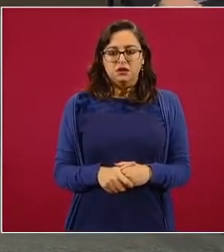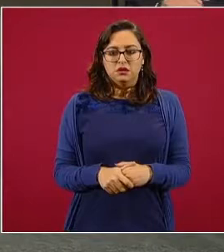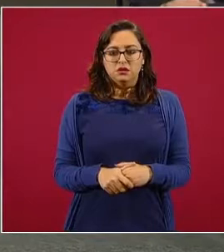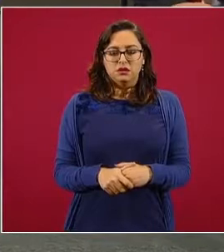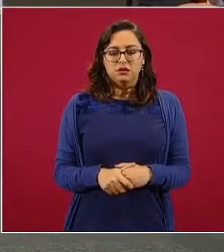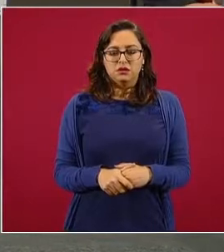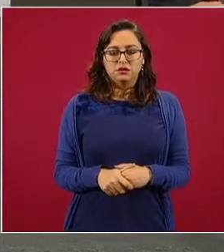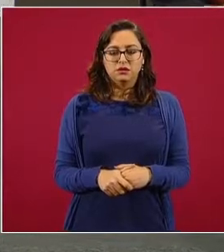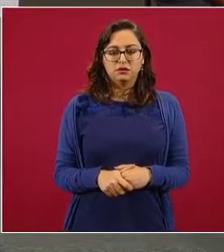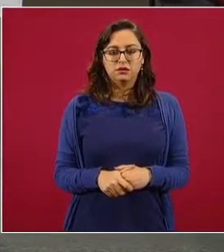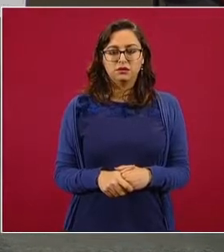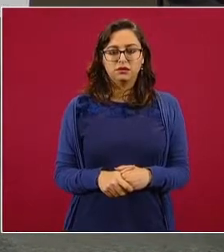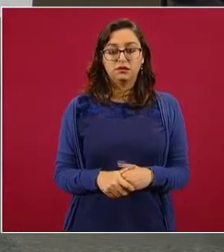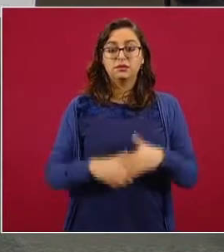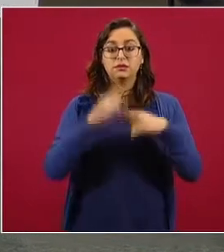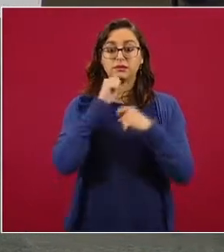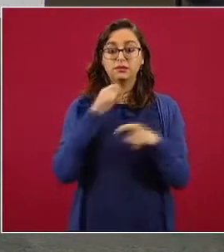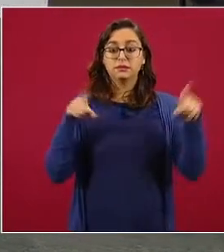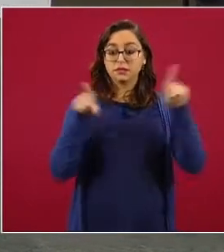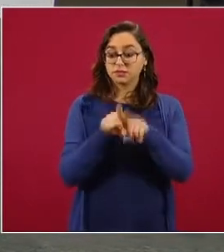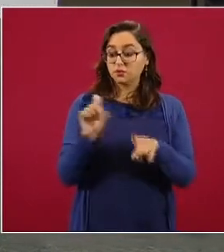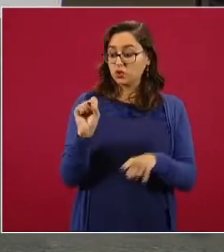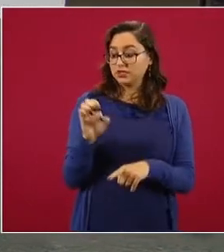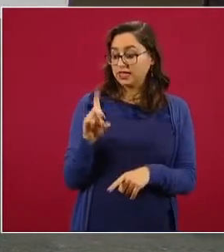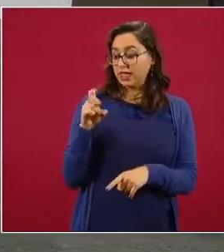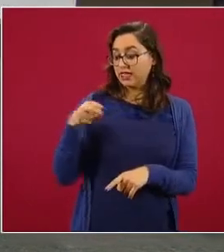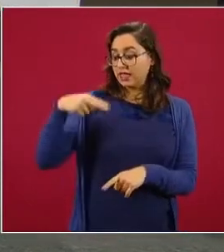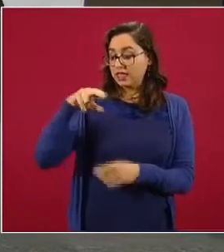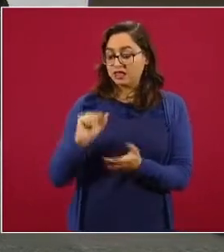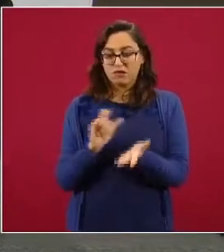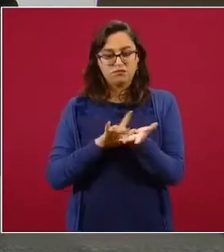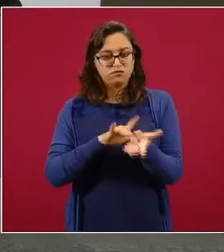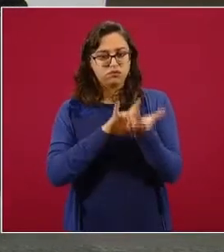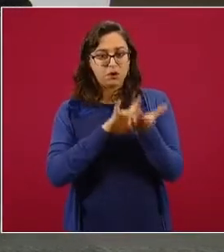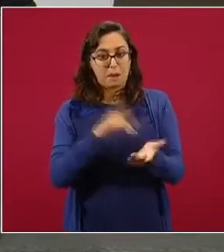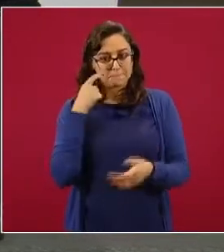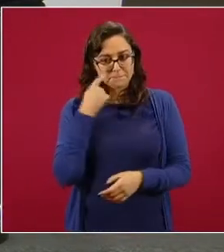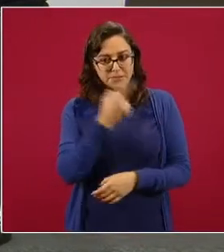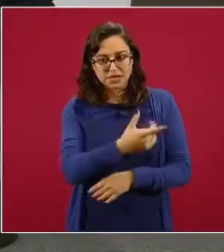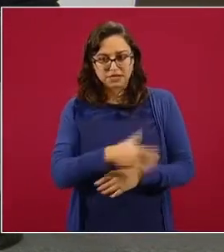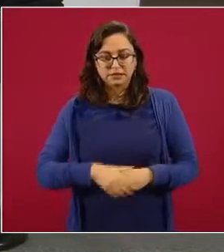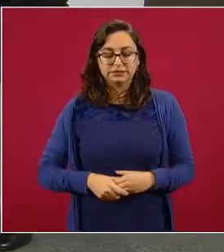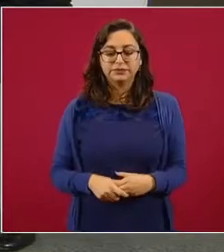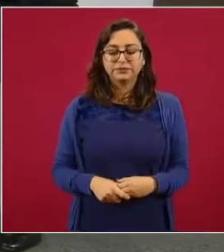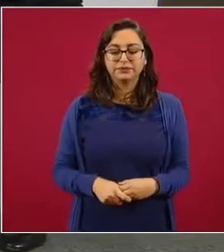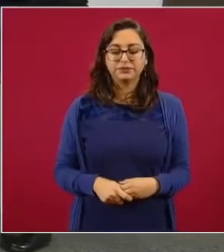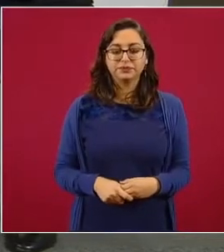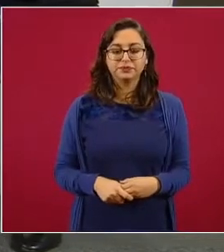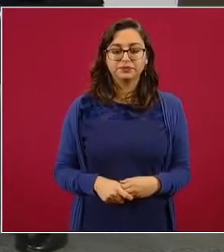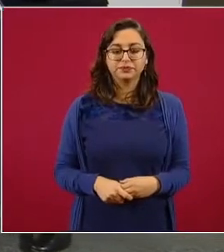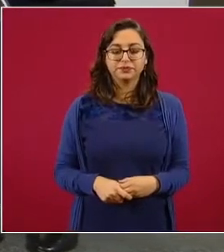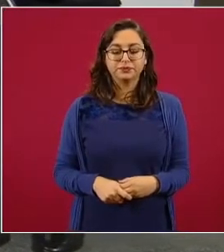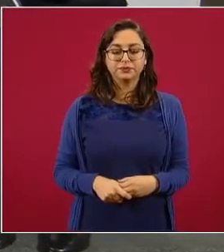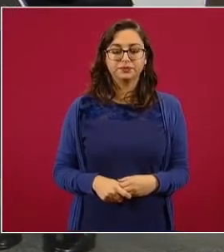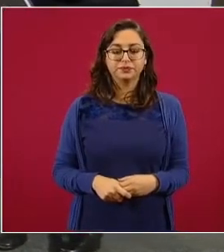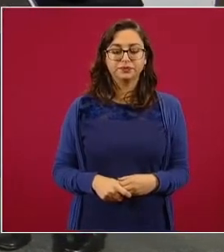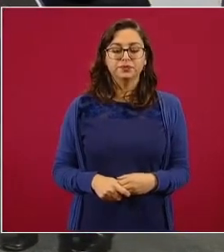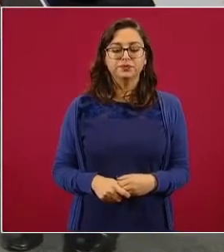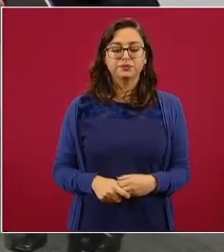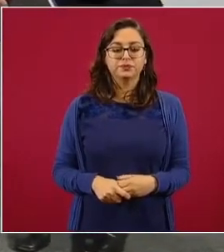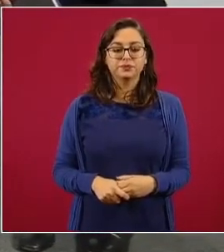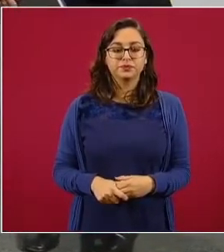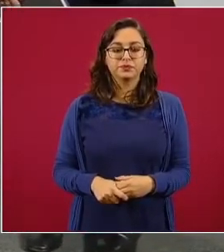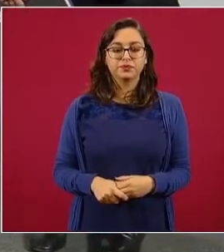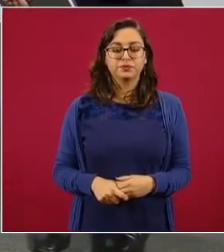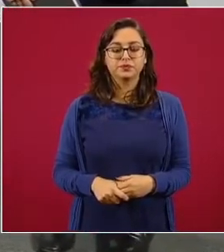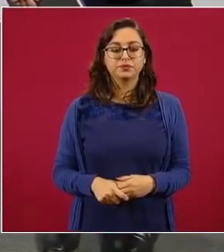con el apoyo de la Secretaría de la Defensa. Mire, Es el hospital móvil, las cajas del hospital móvil.